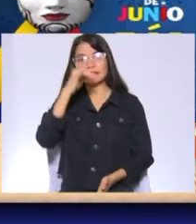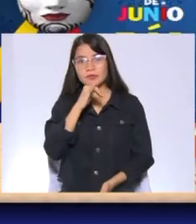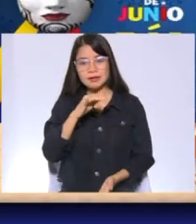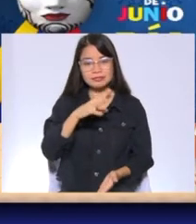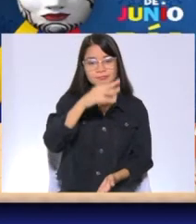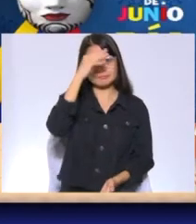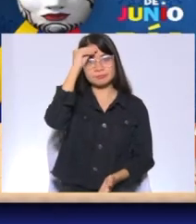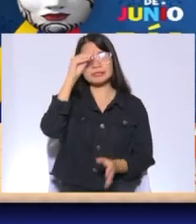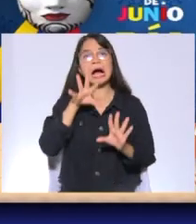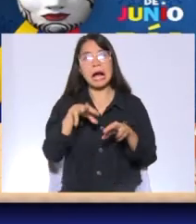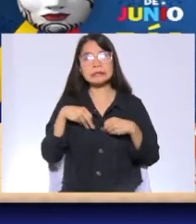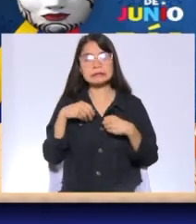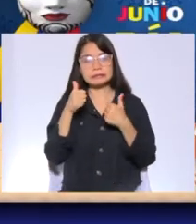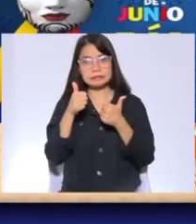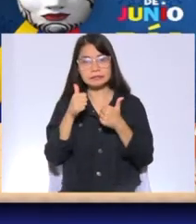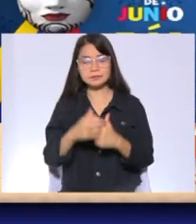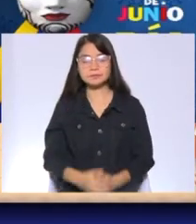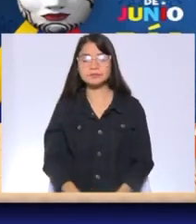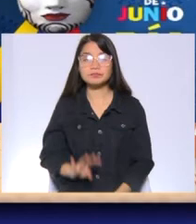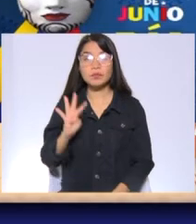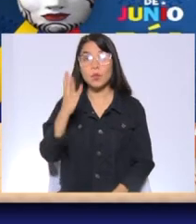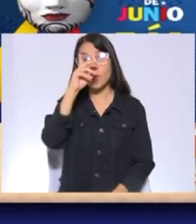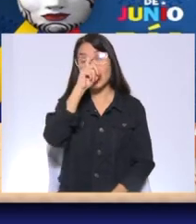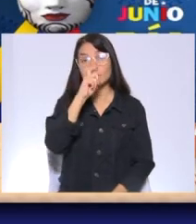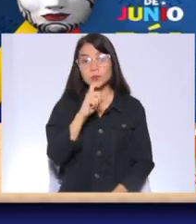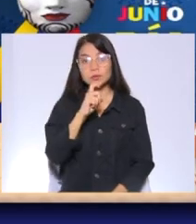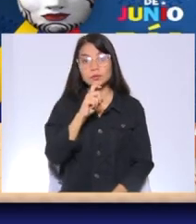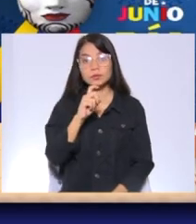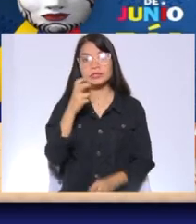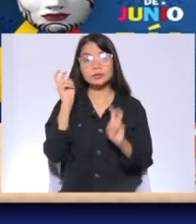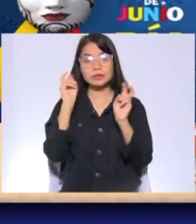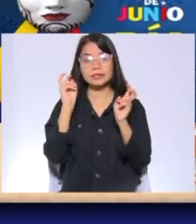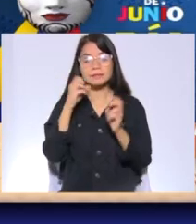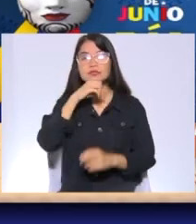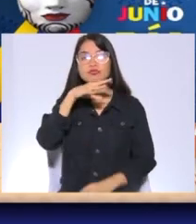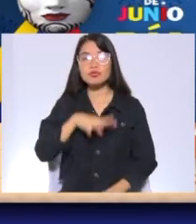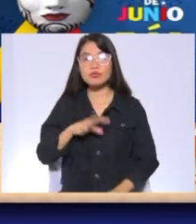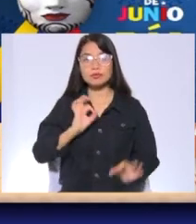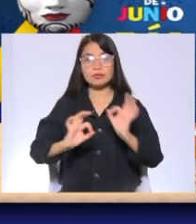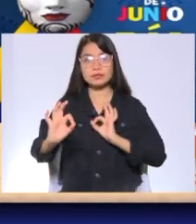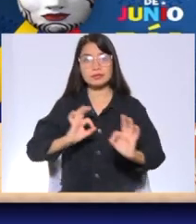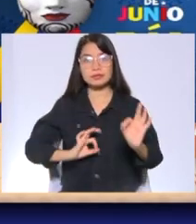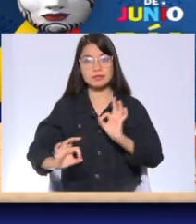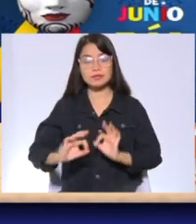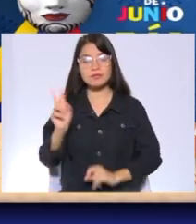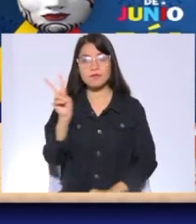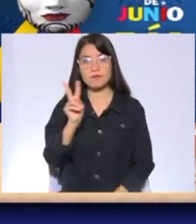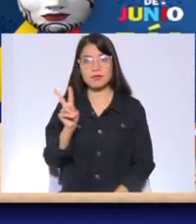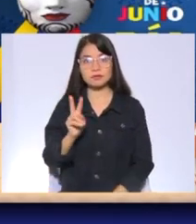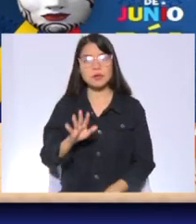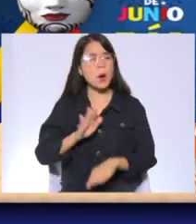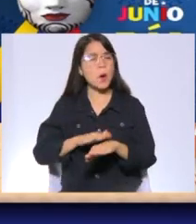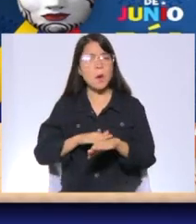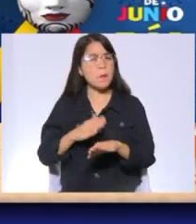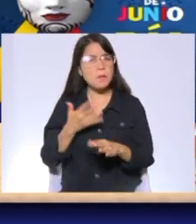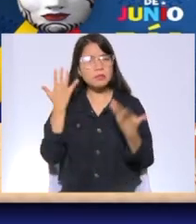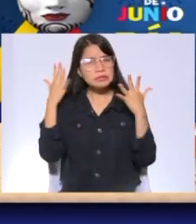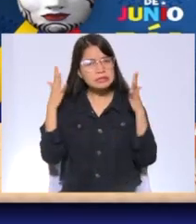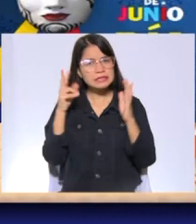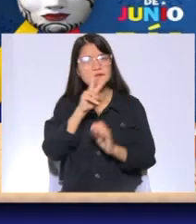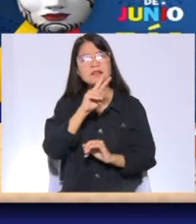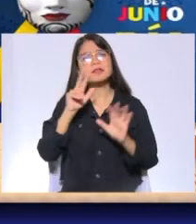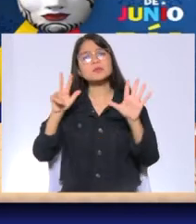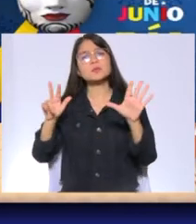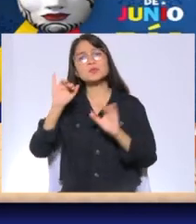Muy bien, para cuarto año, el referente teórico práctico es la historia del teatro en Venezuela. ¿Por qué se celebra el 28 de junio el Día